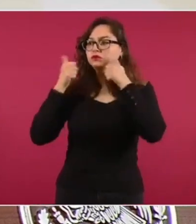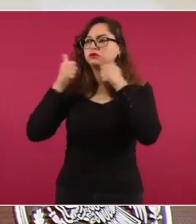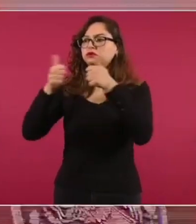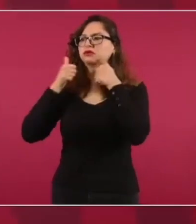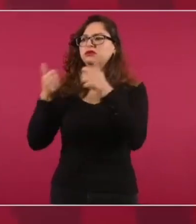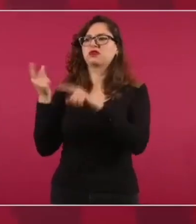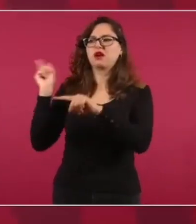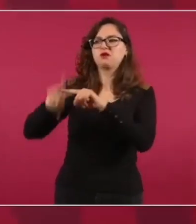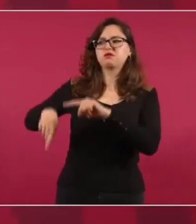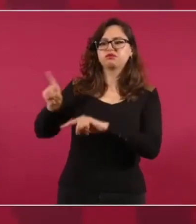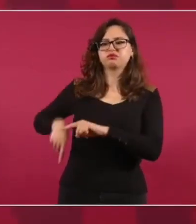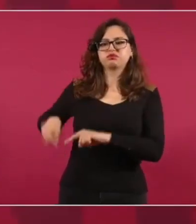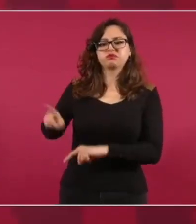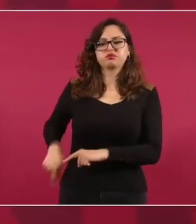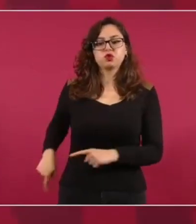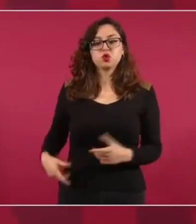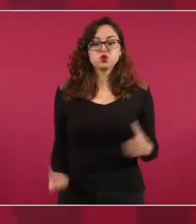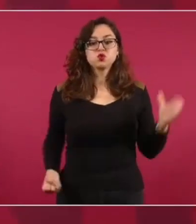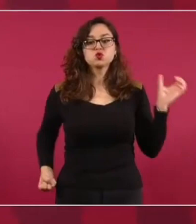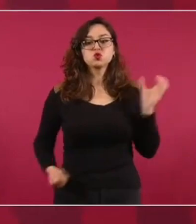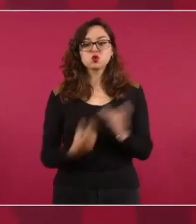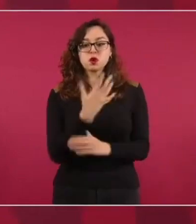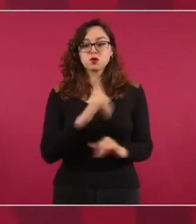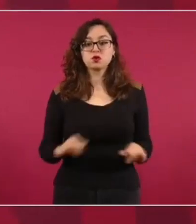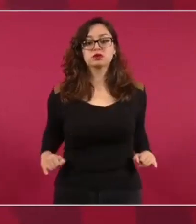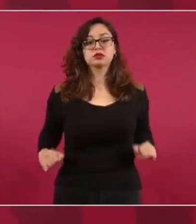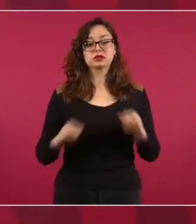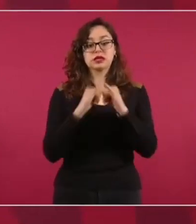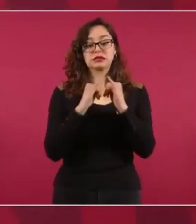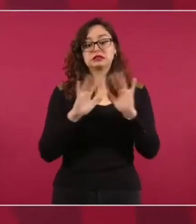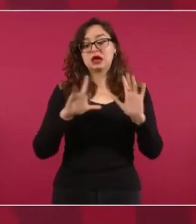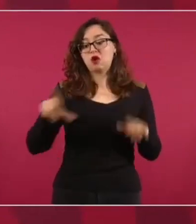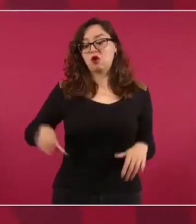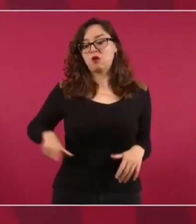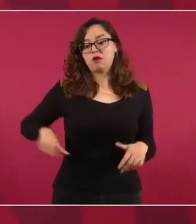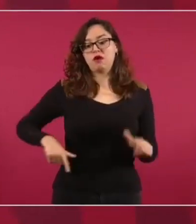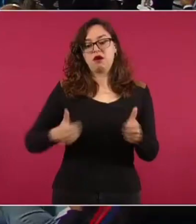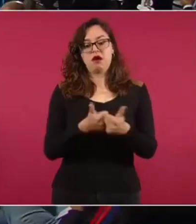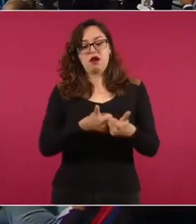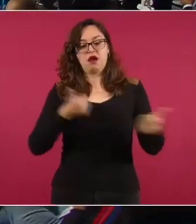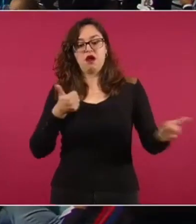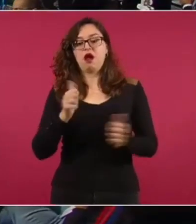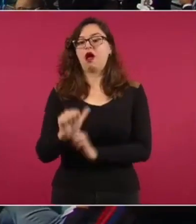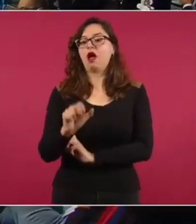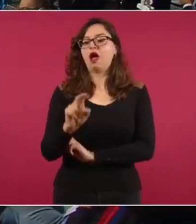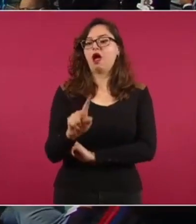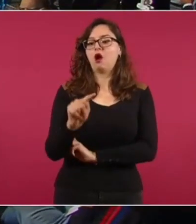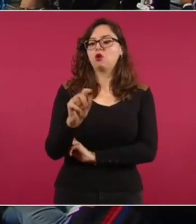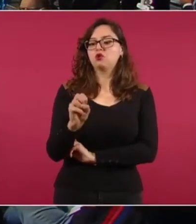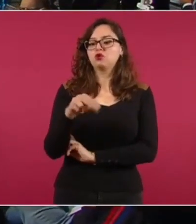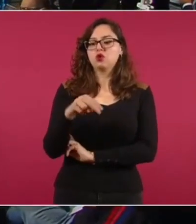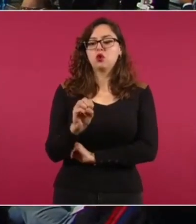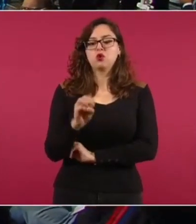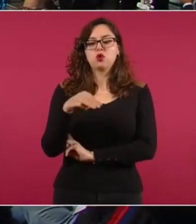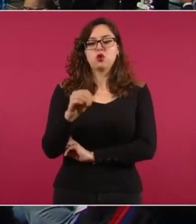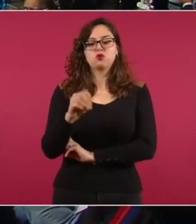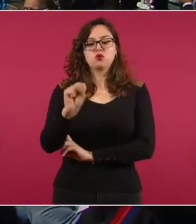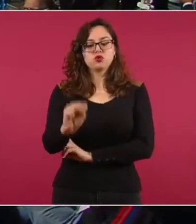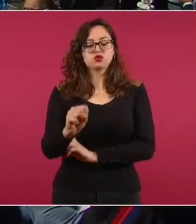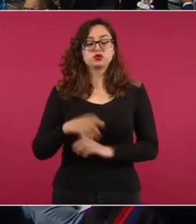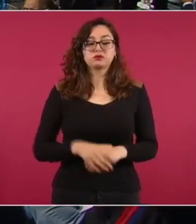Entonces crearon todos estos organismos autónomos, supuestamente, pero